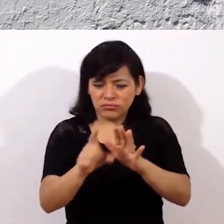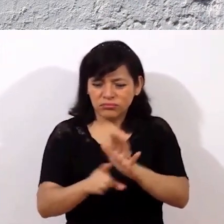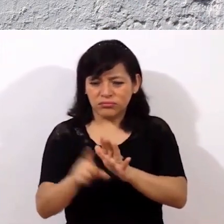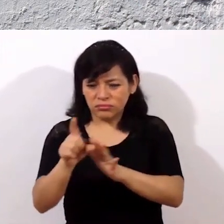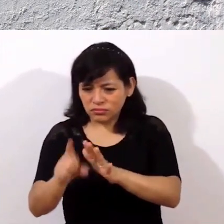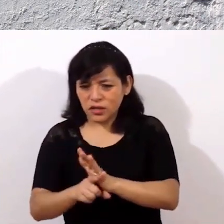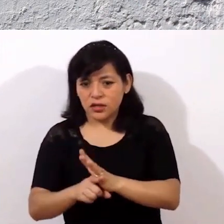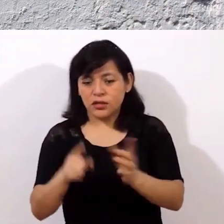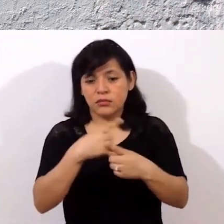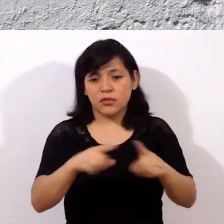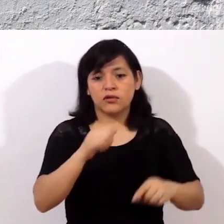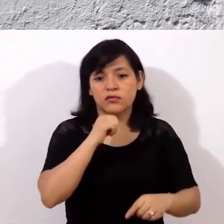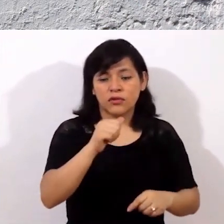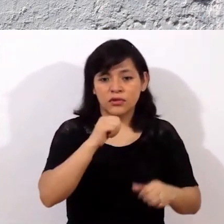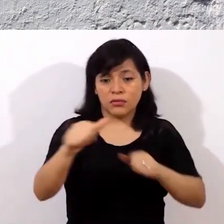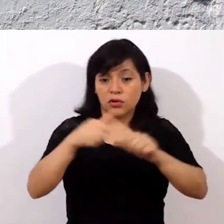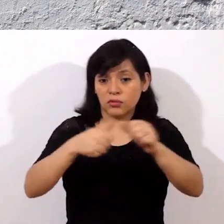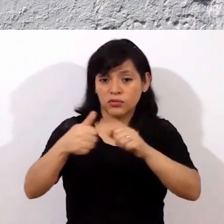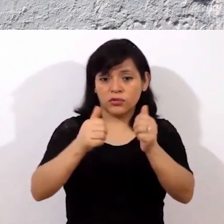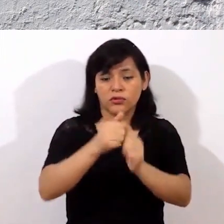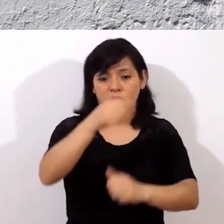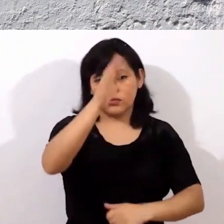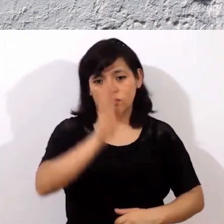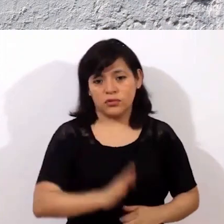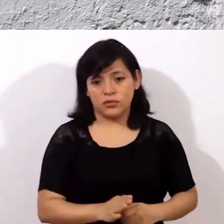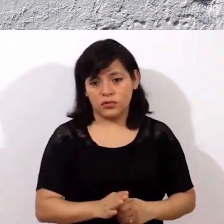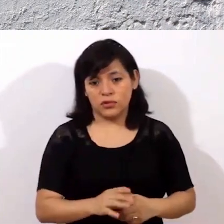que llevan a una vida práctica de piedad.